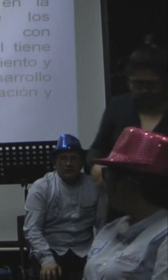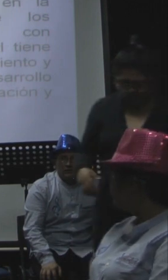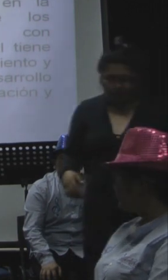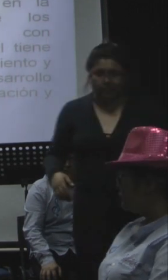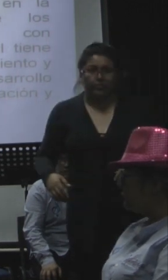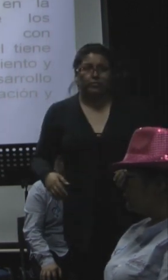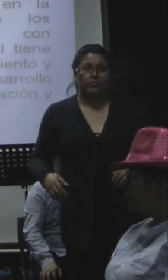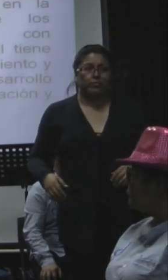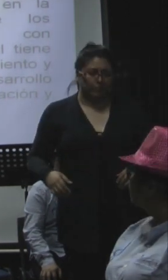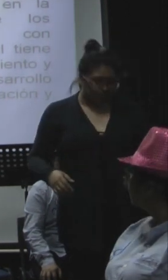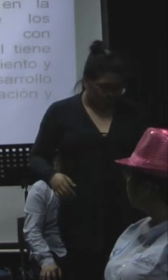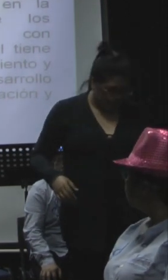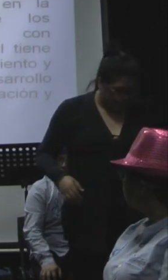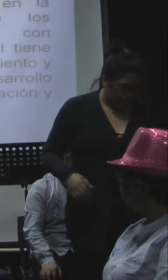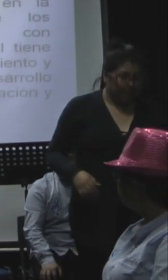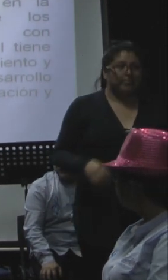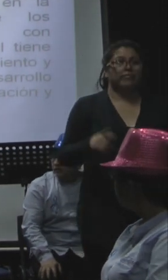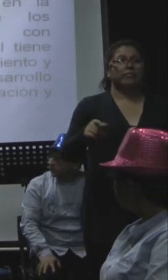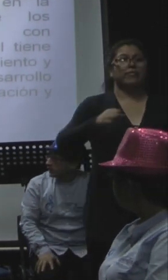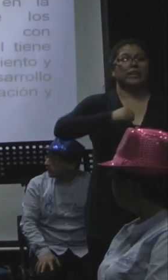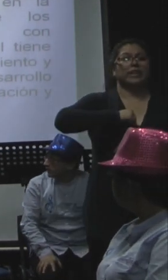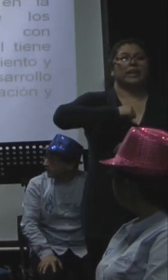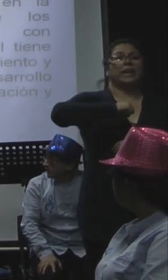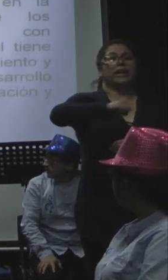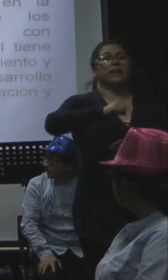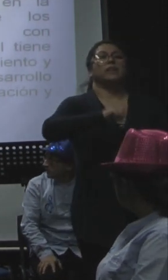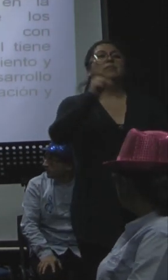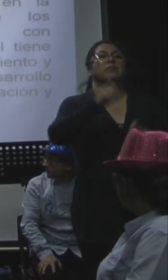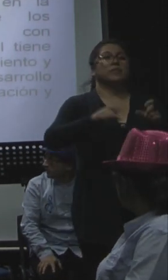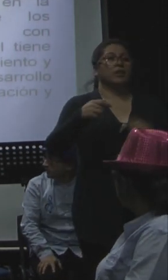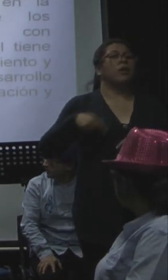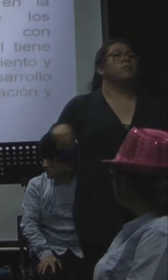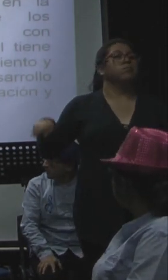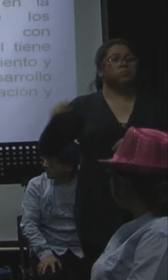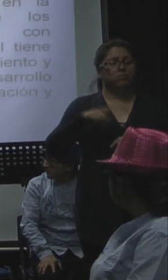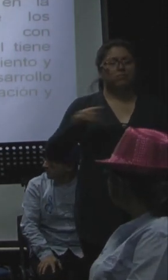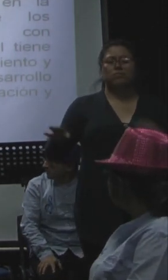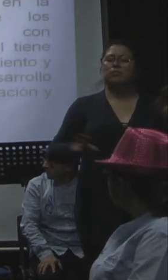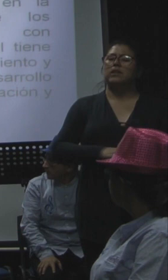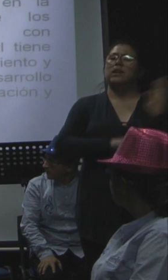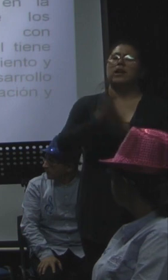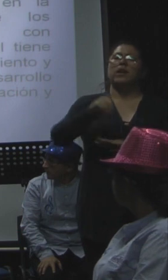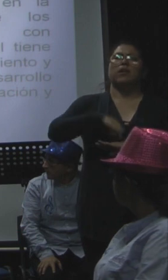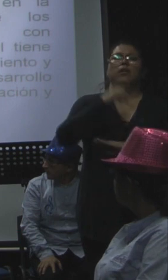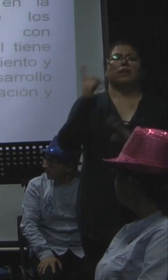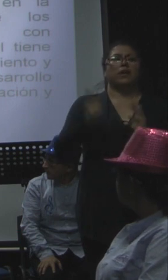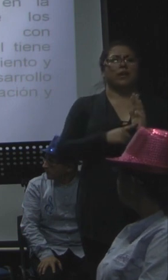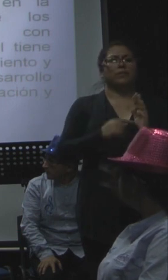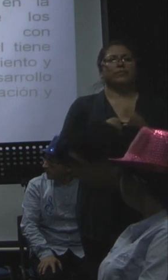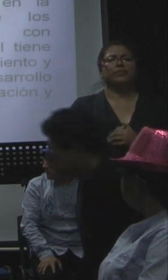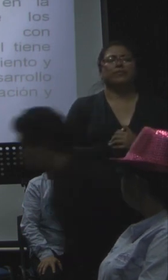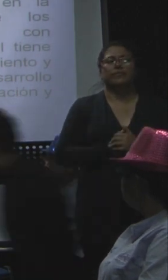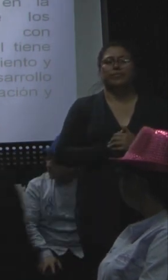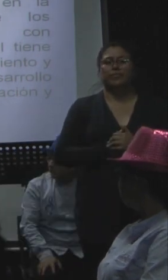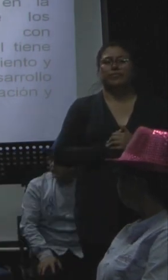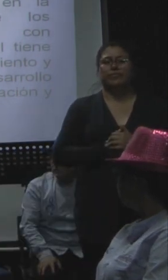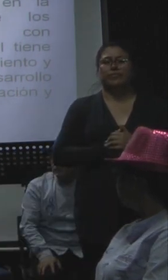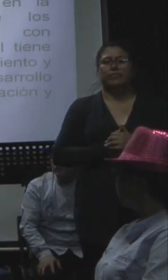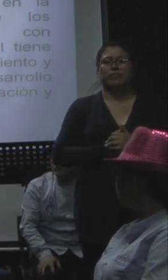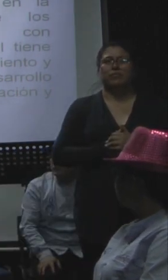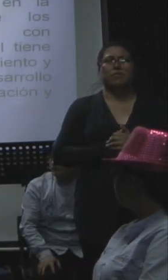Entonces bueno, pues ahí están los derechos que tienen ellos para su desarrollo integral,